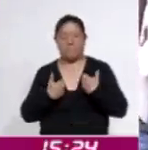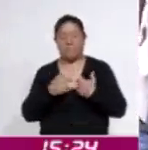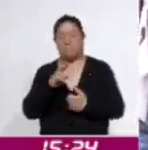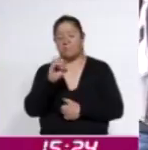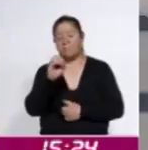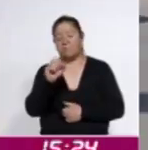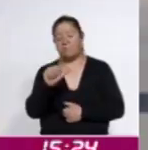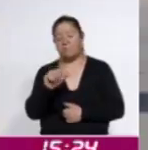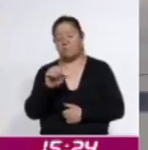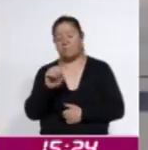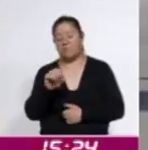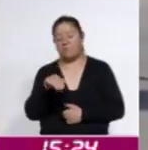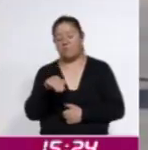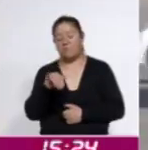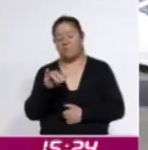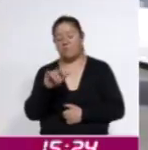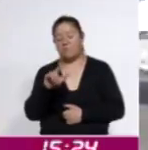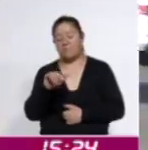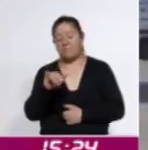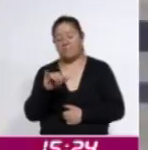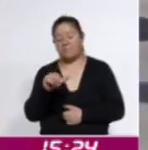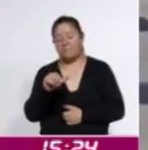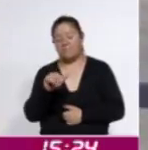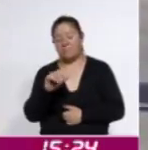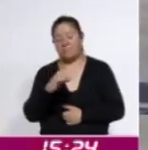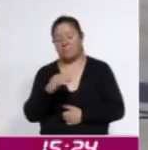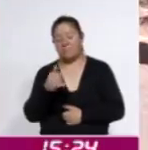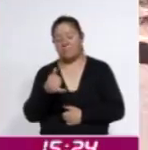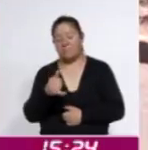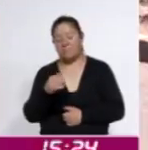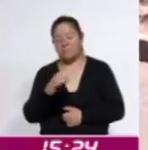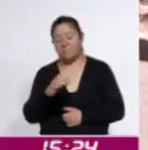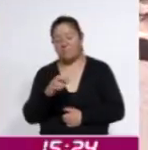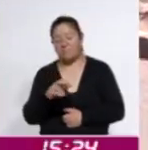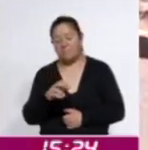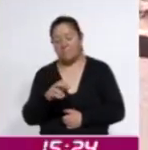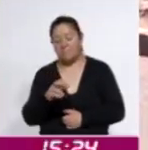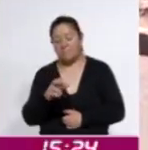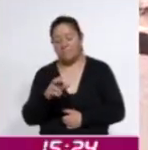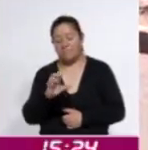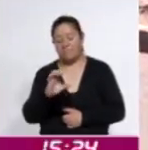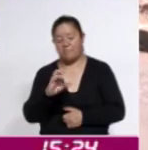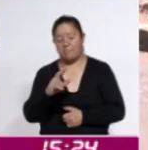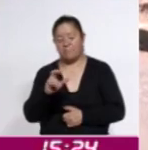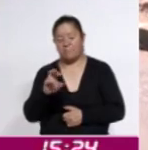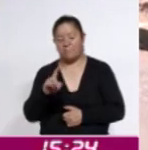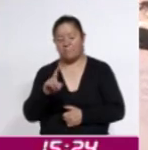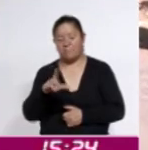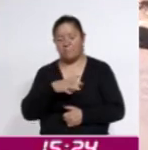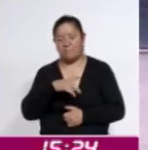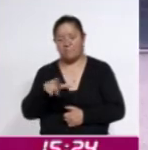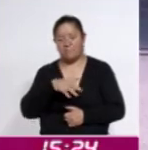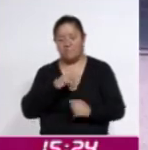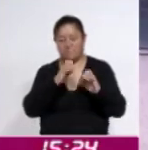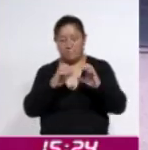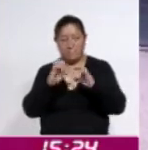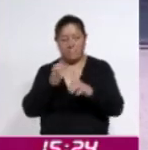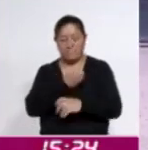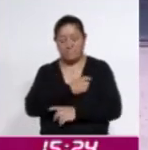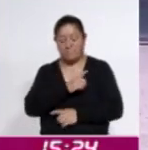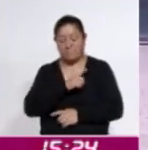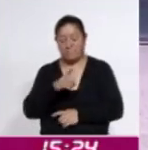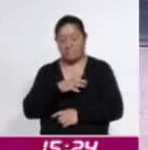Cruz invitaron a la ciudadanía, en especial a los adultos, a cuidar su salud mediante la práctica